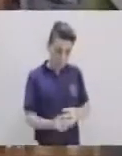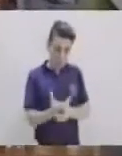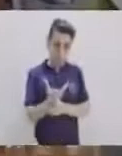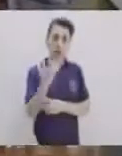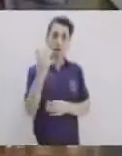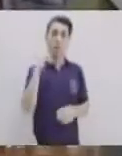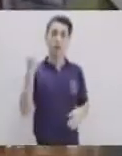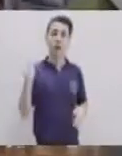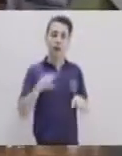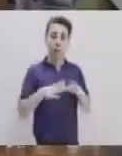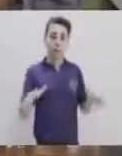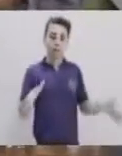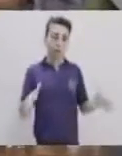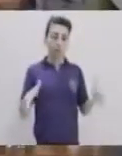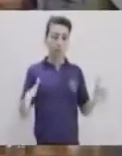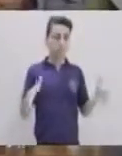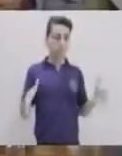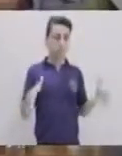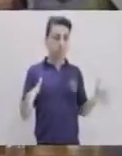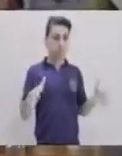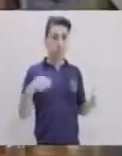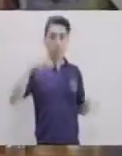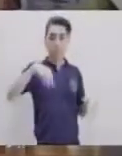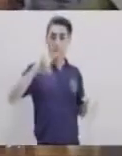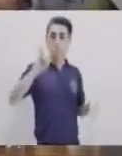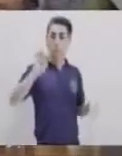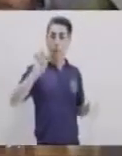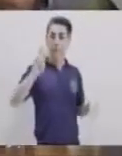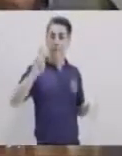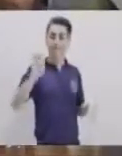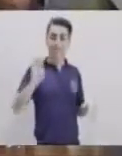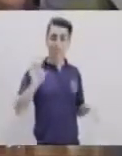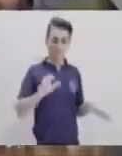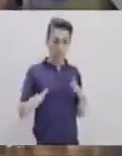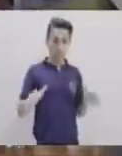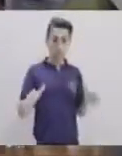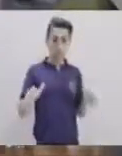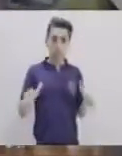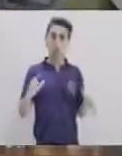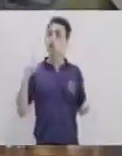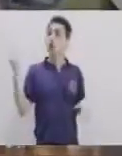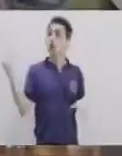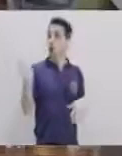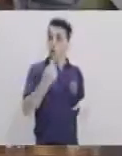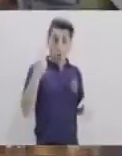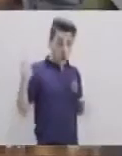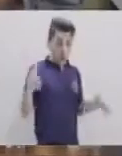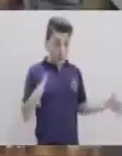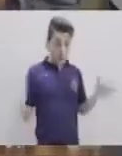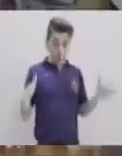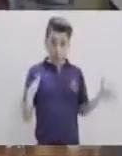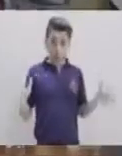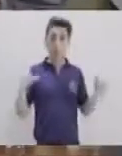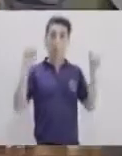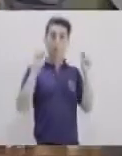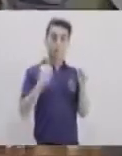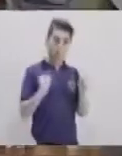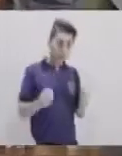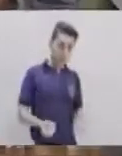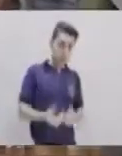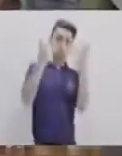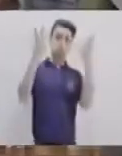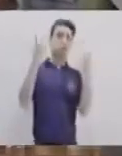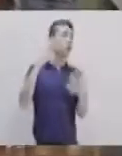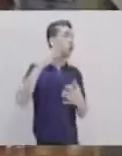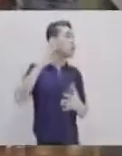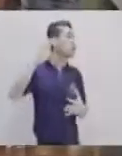a empezar a moverse. Noten esta palabra, se mueve. Y todo lo que se mueve es capaz de